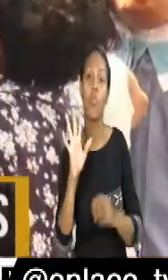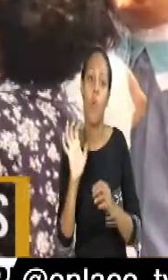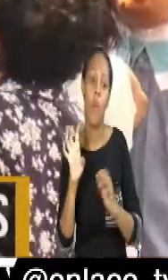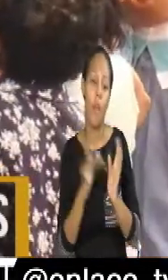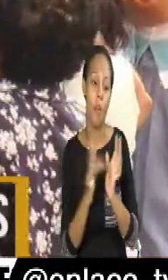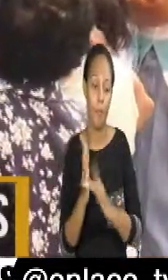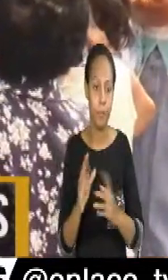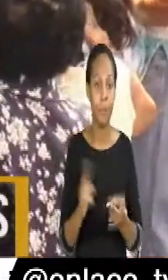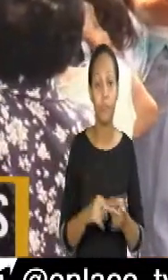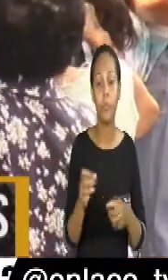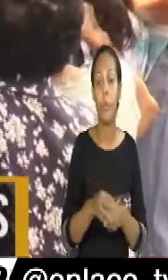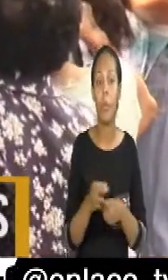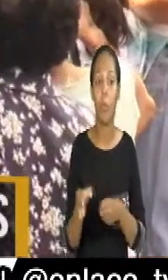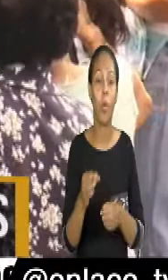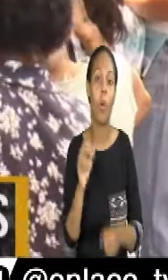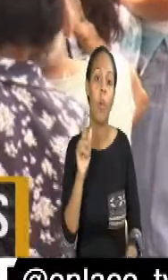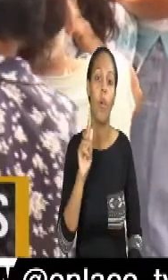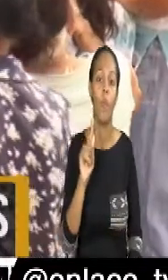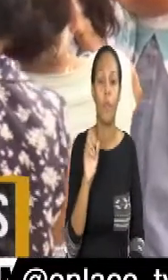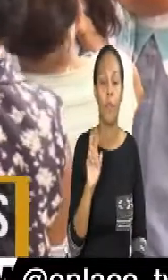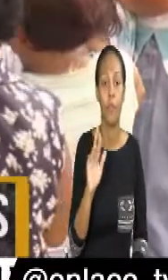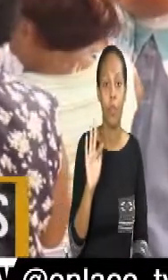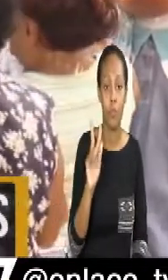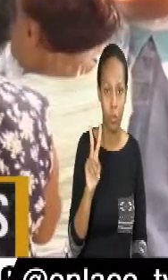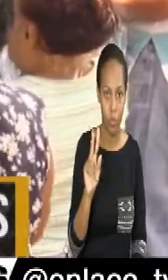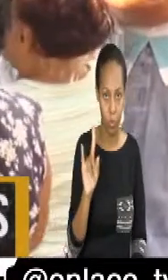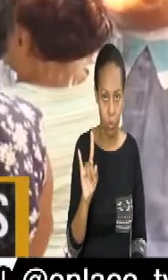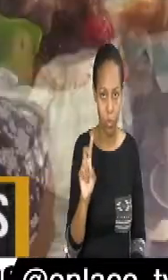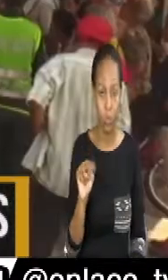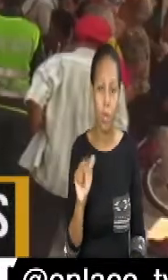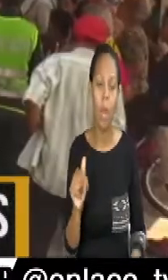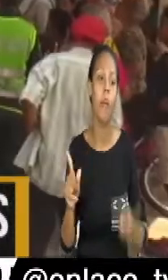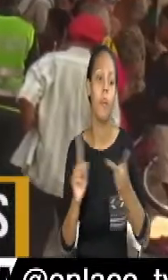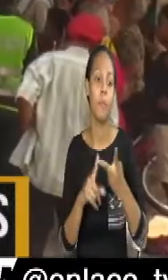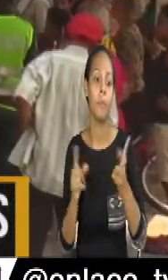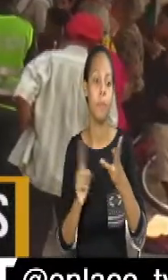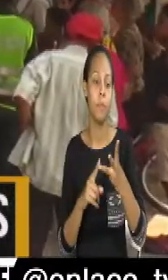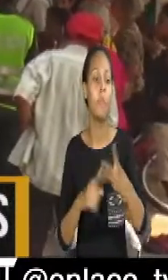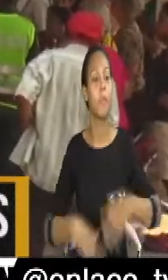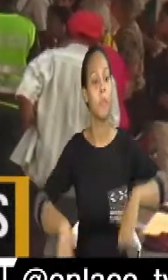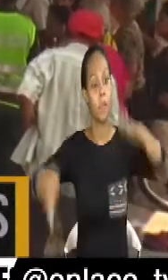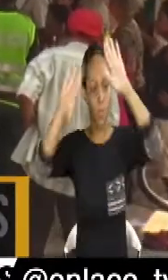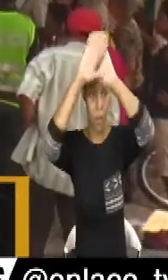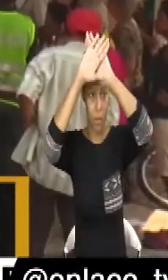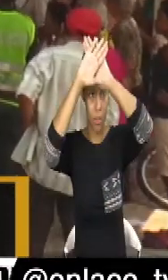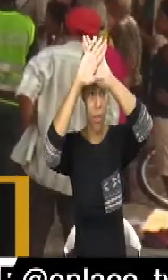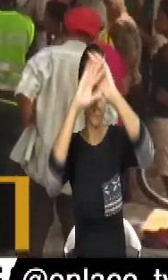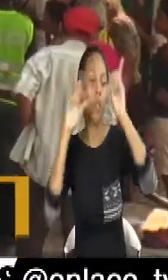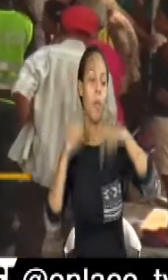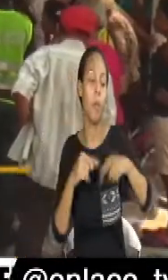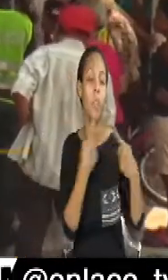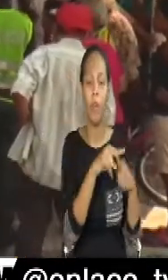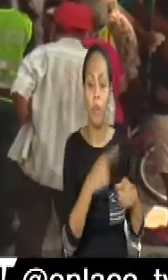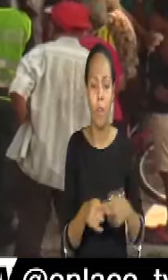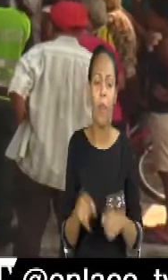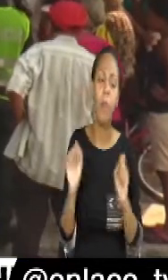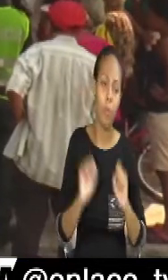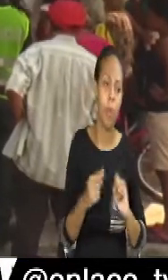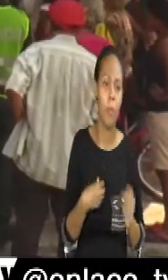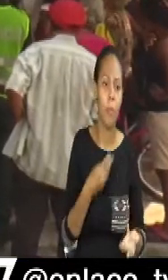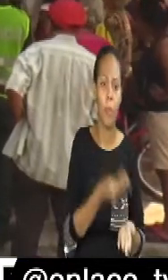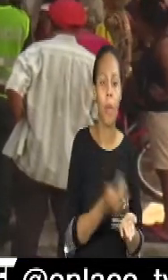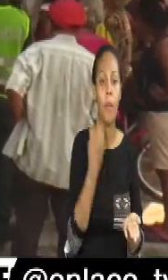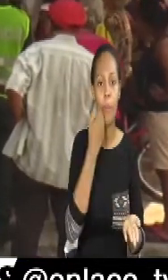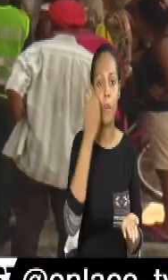el corregimiento La Fortuna y el centro, también se han dispuesto de puntos para hacer efectivos los pagos de subsidios a adultos